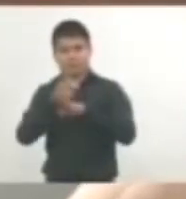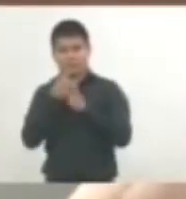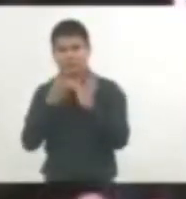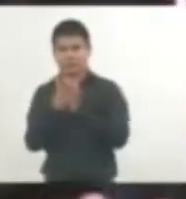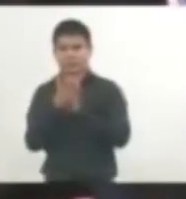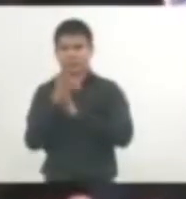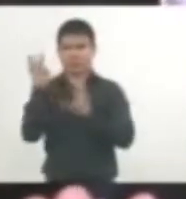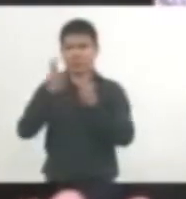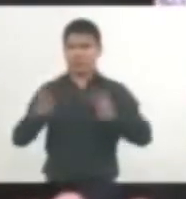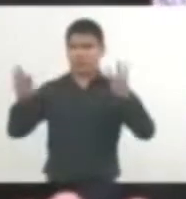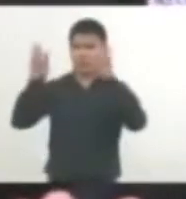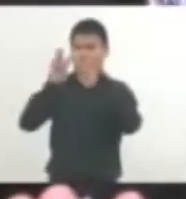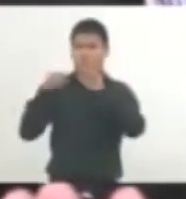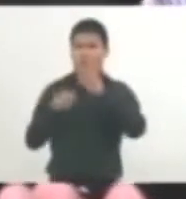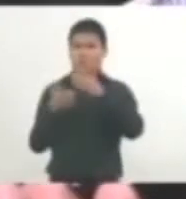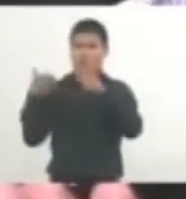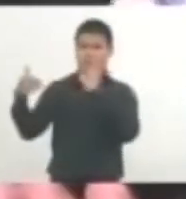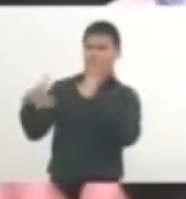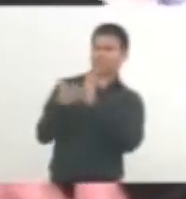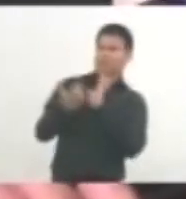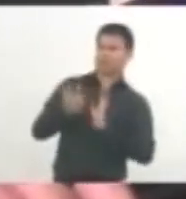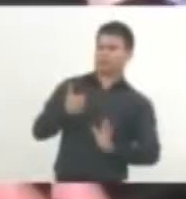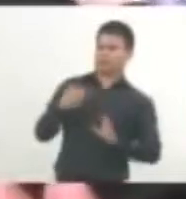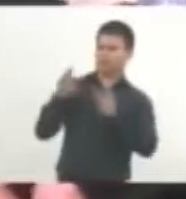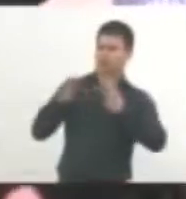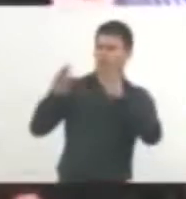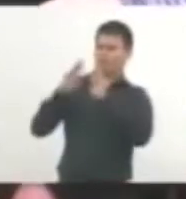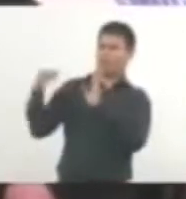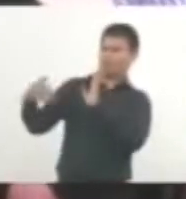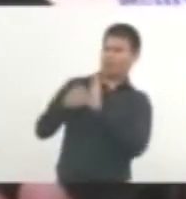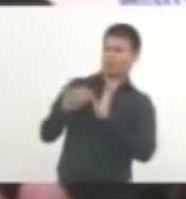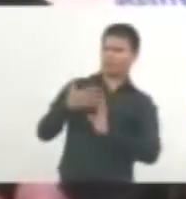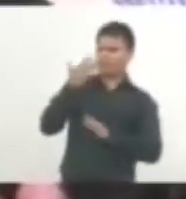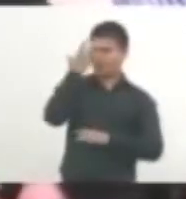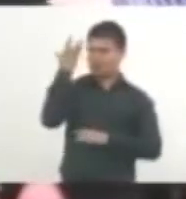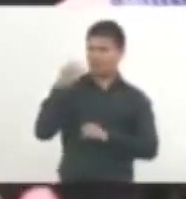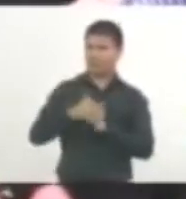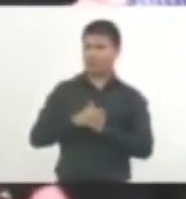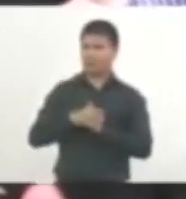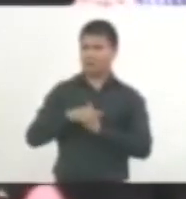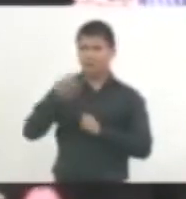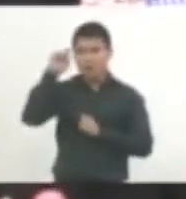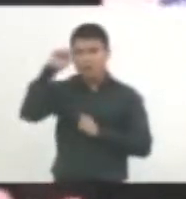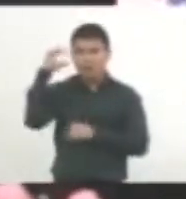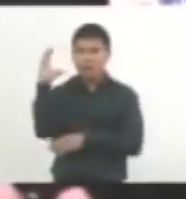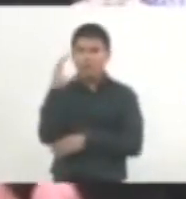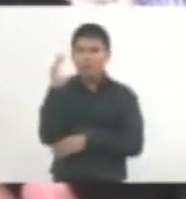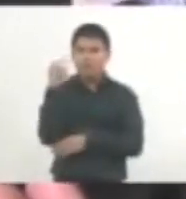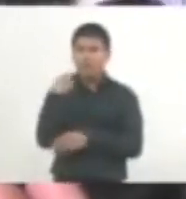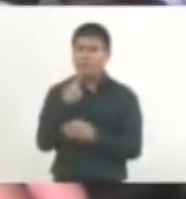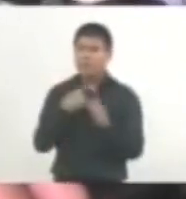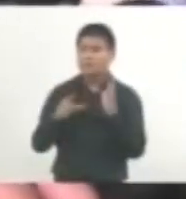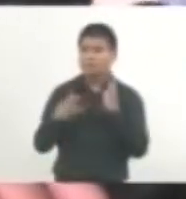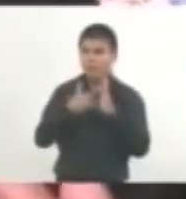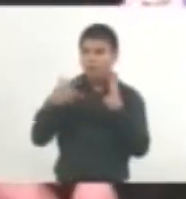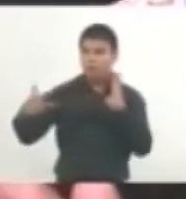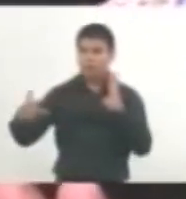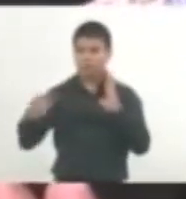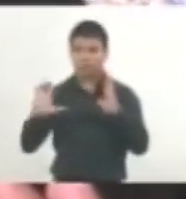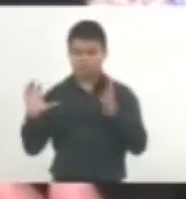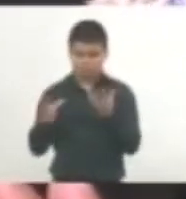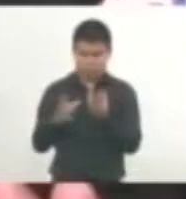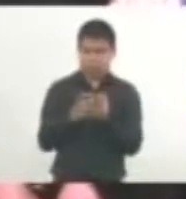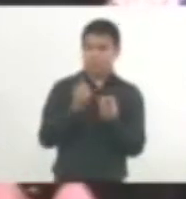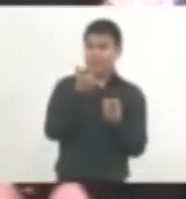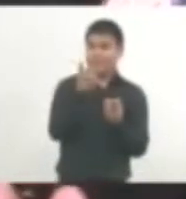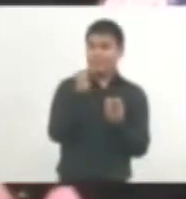la ONU. El hecho de que se haya presentado una demanda no puede llevar a que el Estado colombiano incumpla con sus deberes constitucionales de proteger a los 10